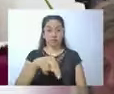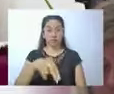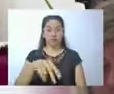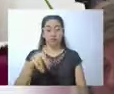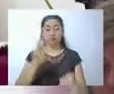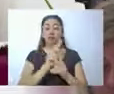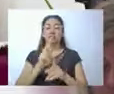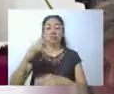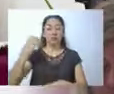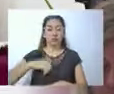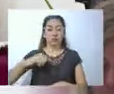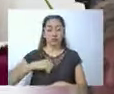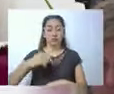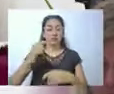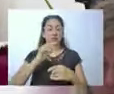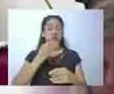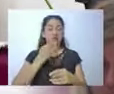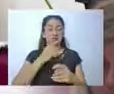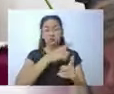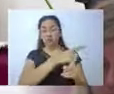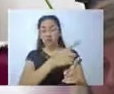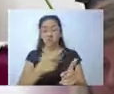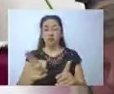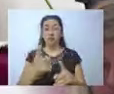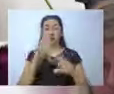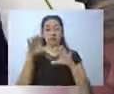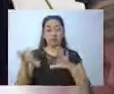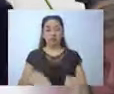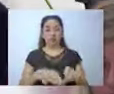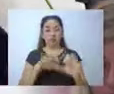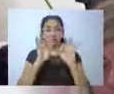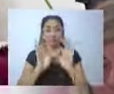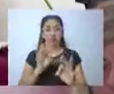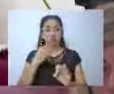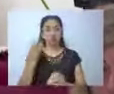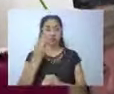corresponda harán los informes correspondientes. Solamente quería mencionar eso. Gracias. Muchas gracias, regidor Luis Milla.